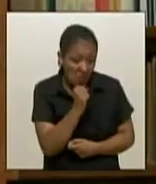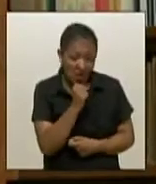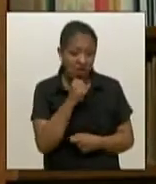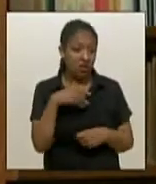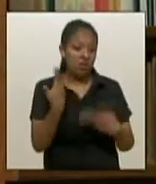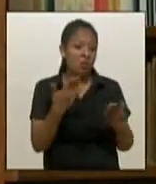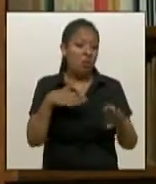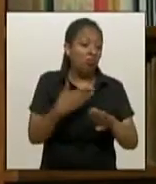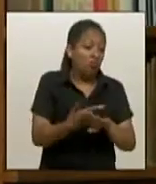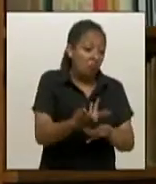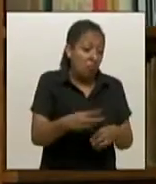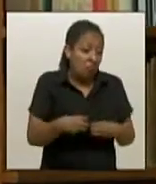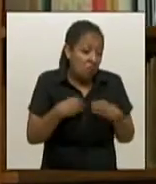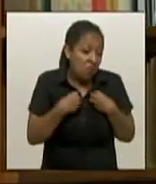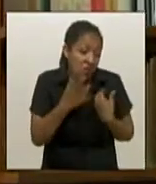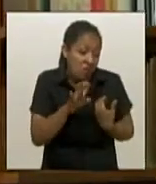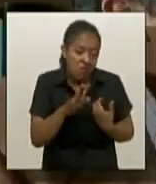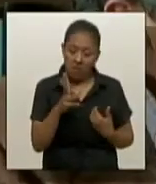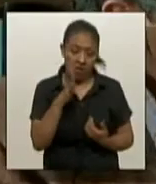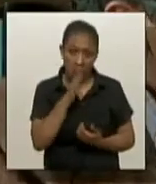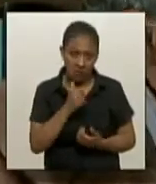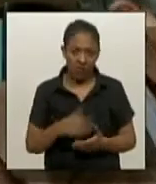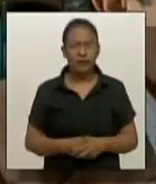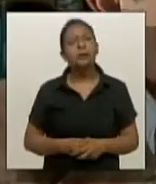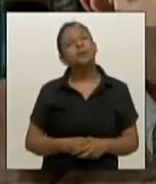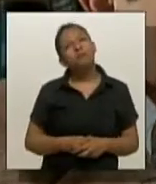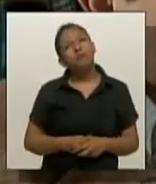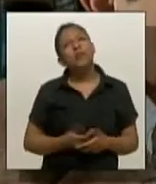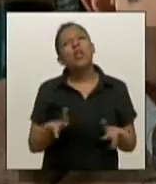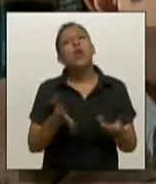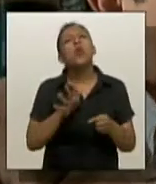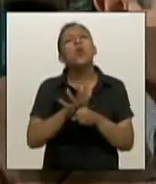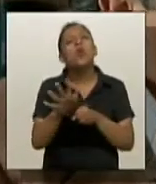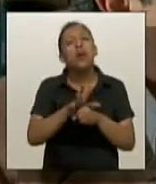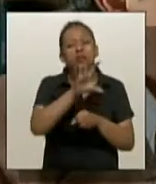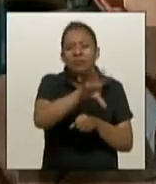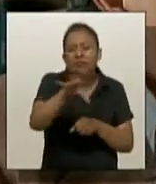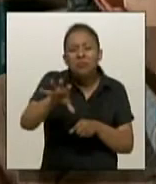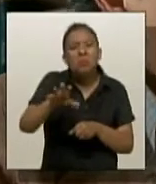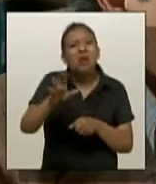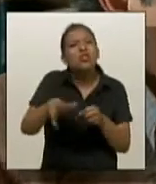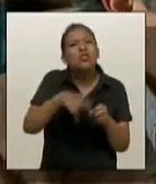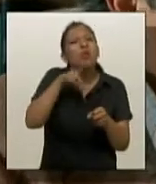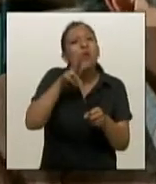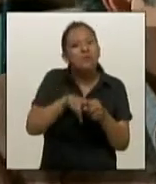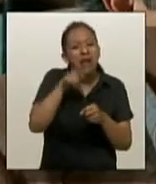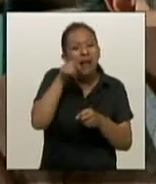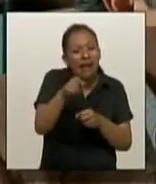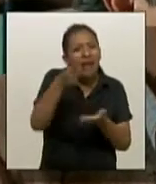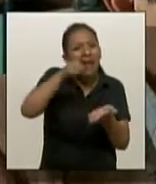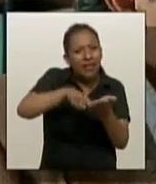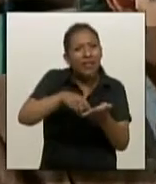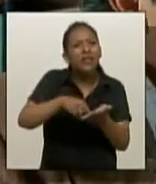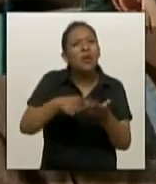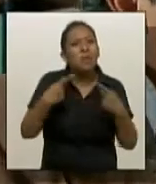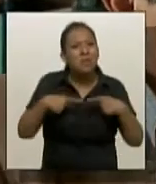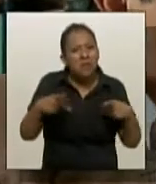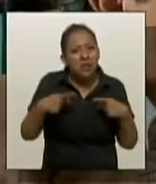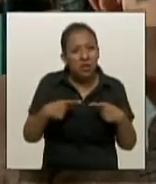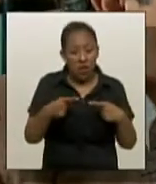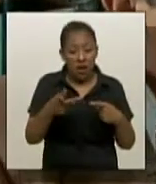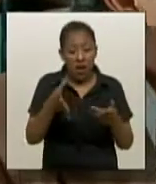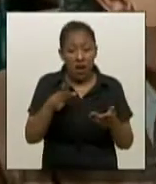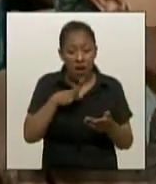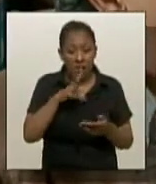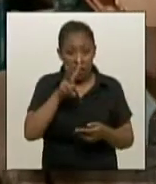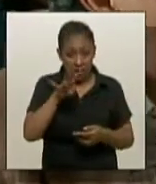exponer la vida de un bebé. ¿Cuáles serían los espacios, Alejandro, más comunes en los que de pronto las personas que viven con